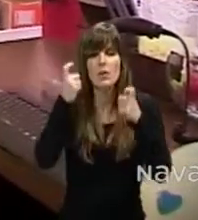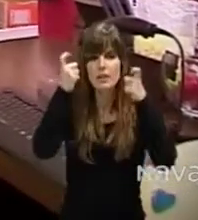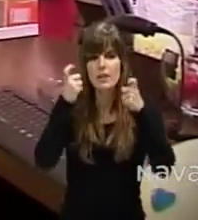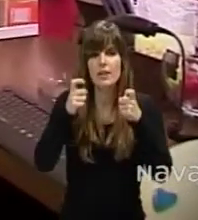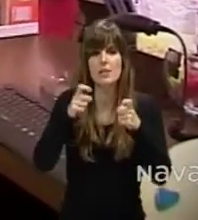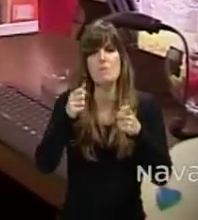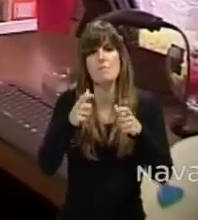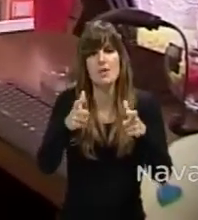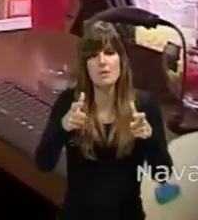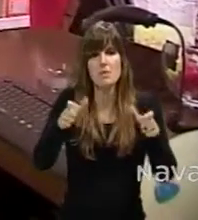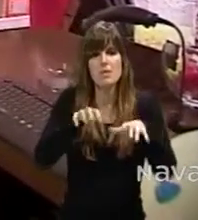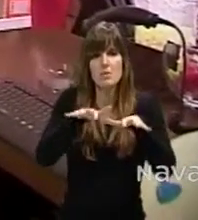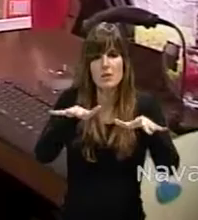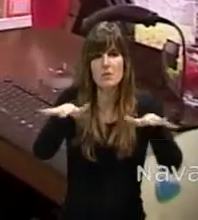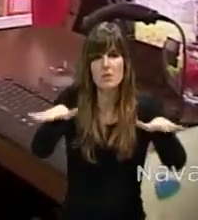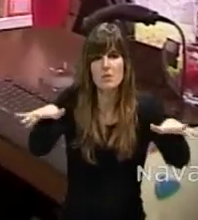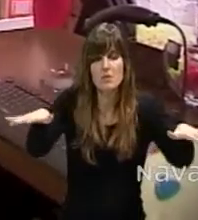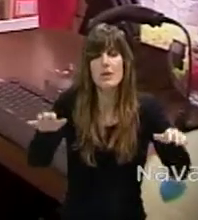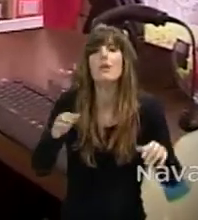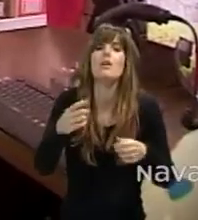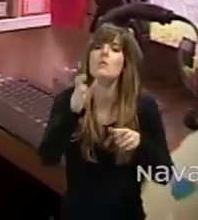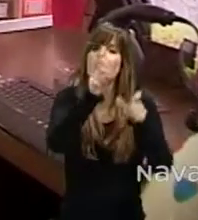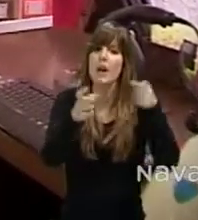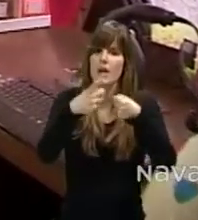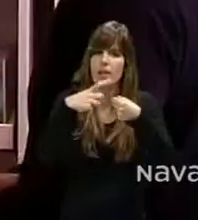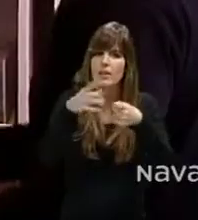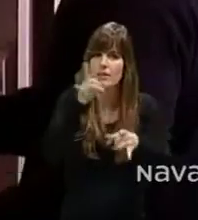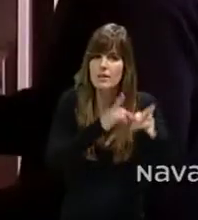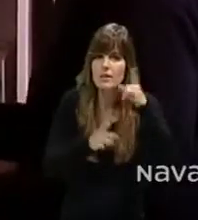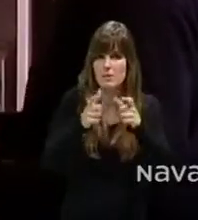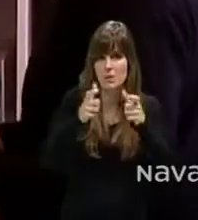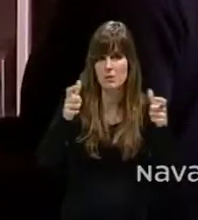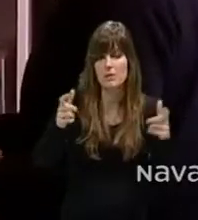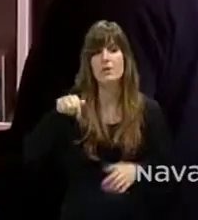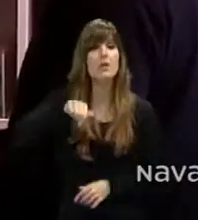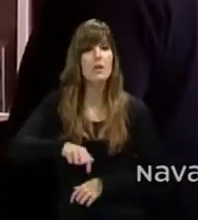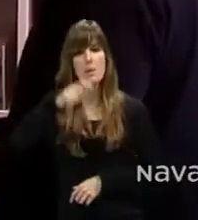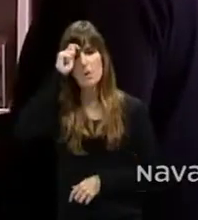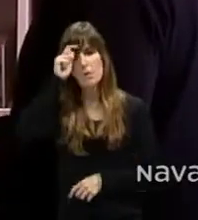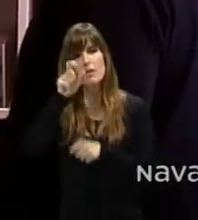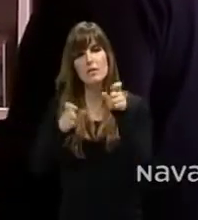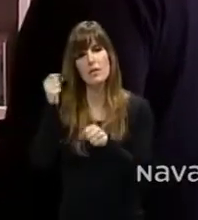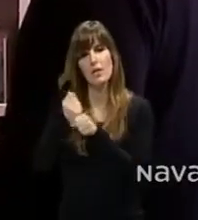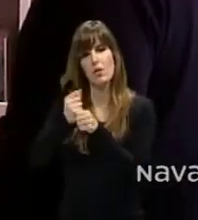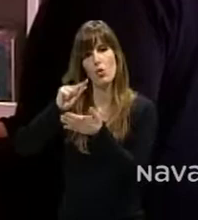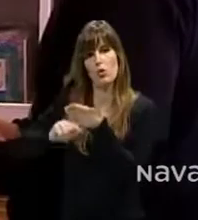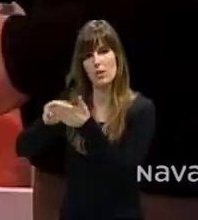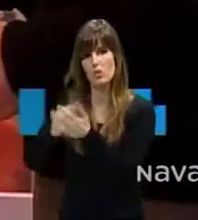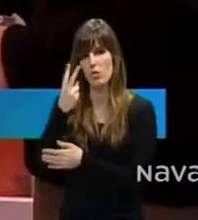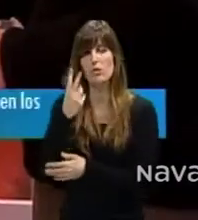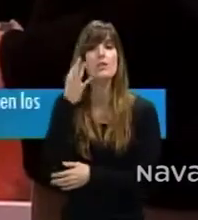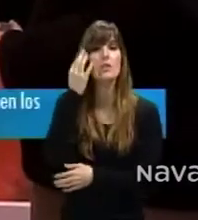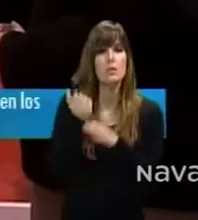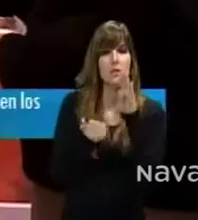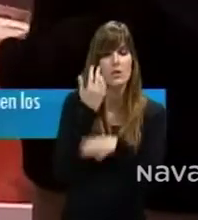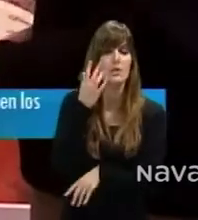ganando terreno, ir cogiendo, bueno, pues sobre todo clientes, fidelizar al cliente. Aquí en Pamplona tengo dos personas trabajando, una chica a la mañana y otra a